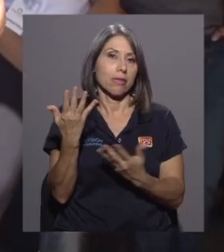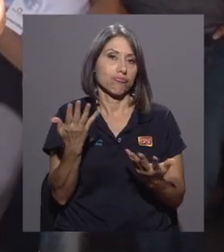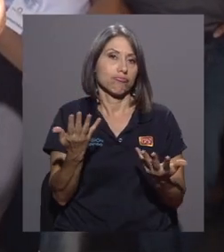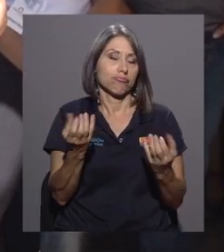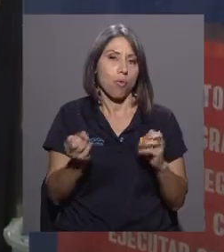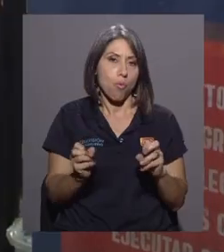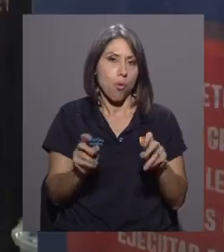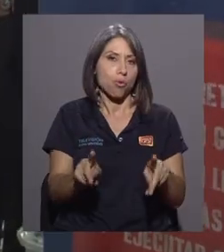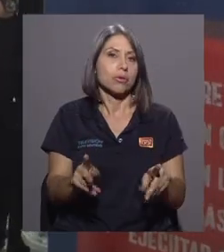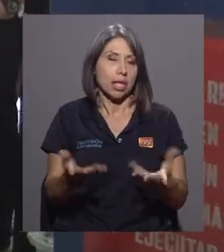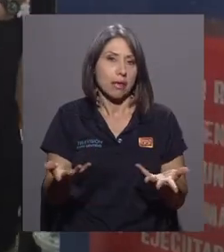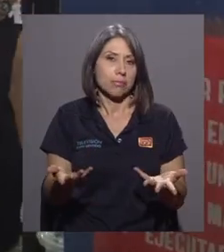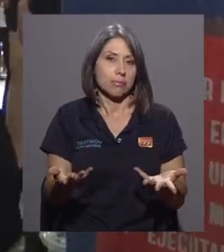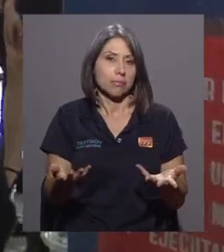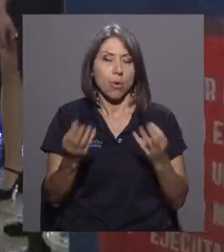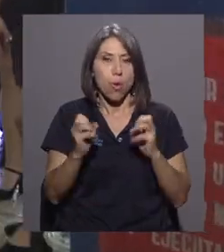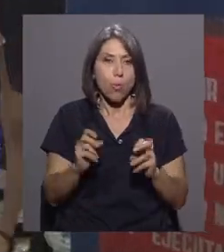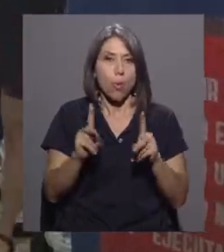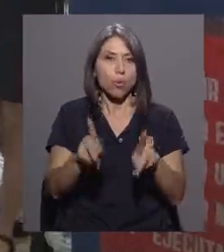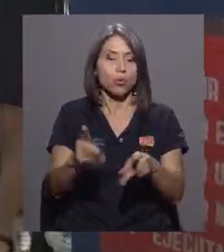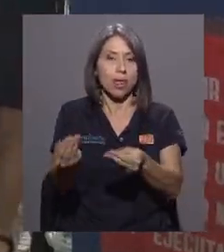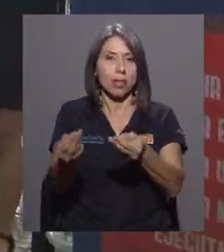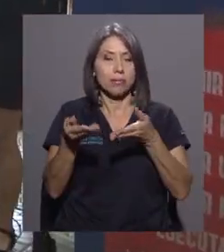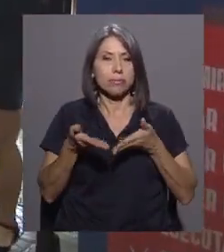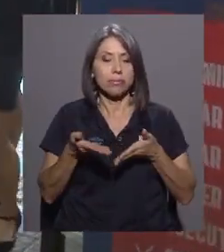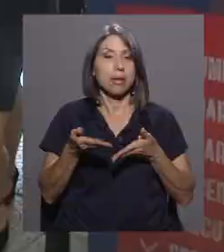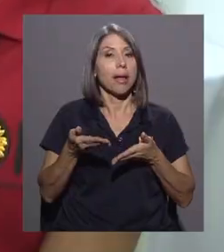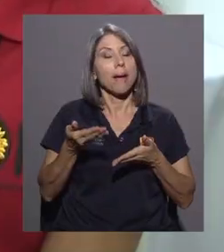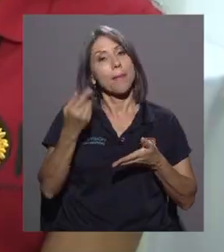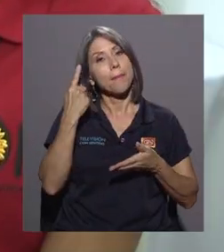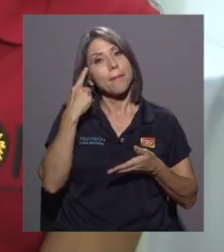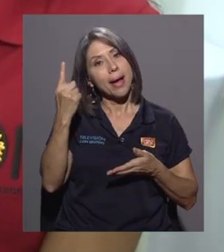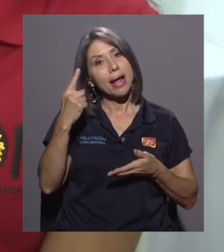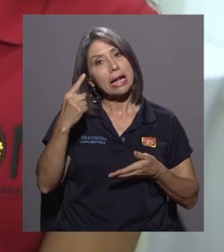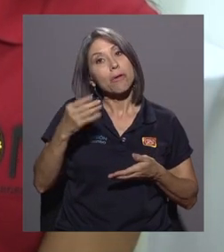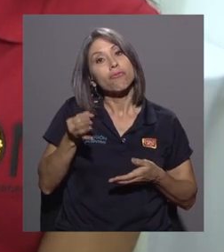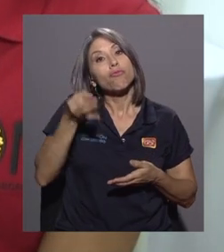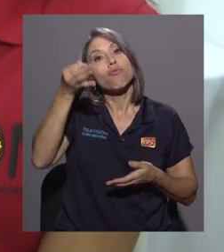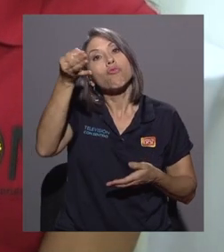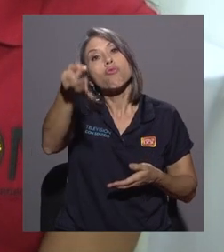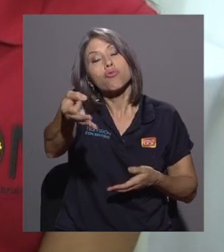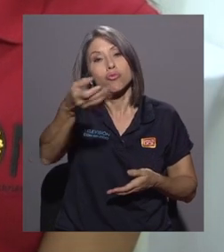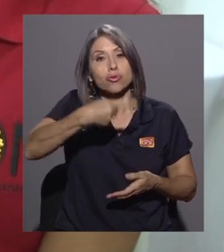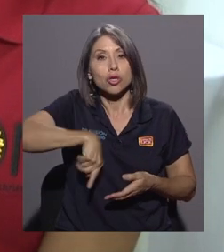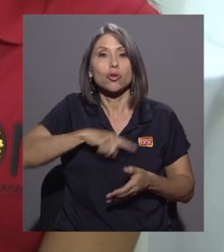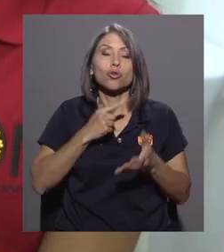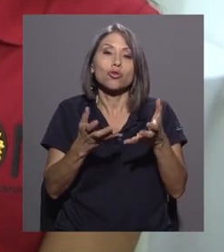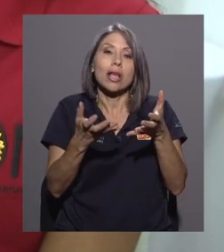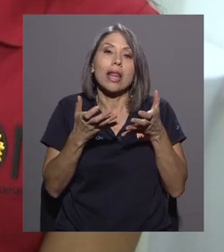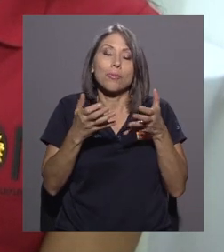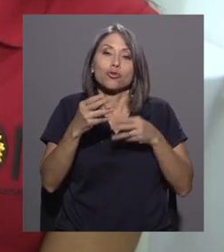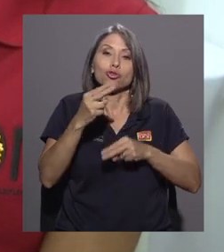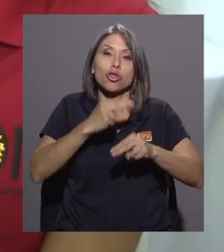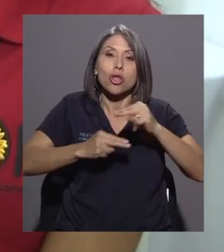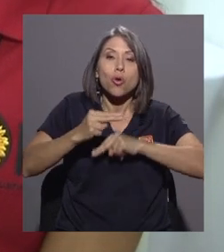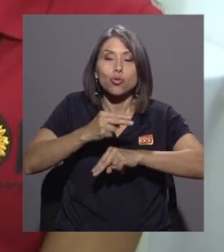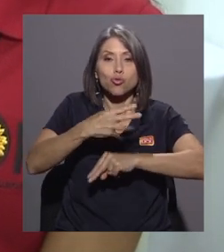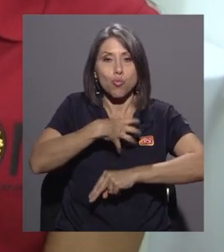oportunidad que se nos presenta para que el día de mañana, si queremos crear nuestra propia empresa o